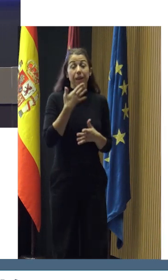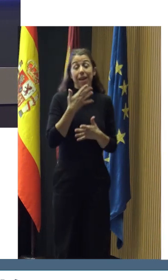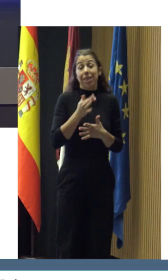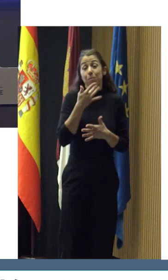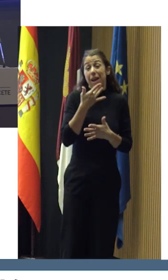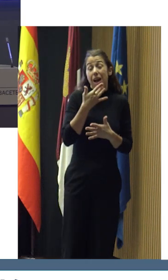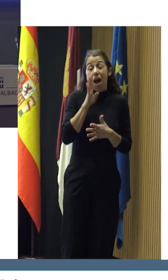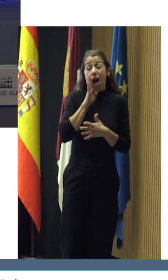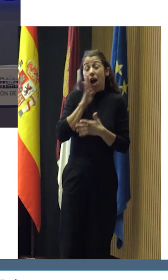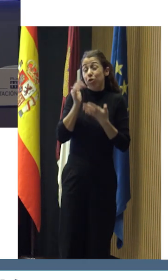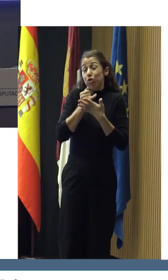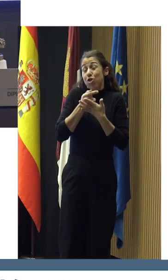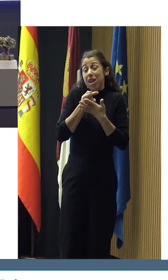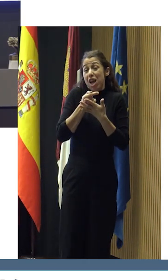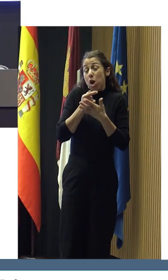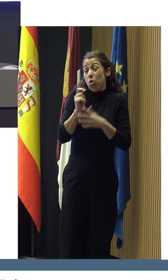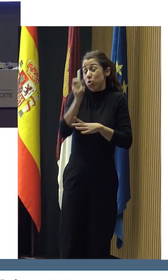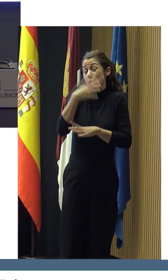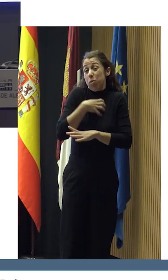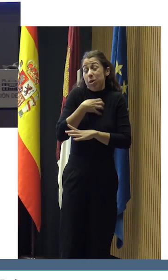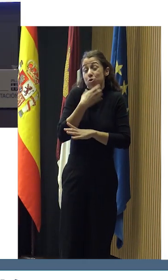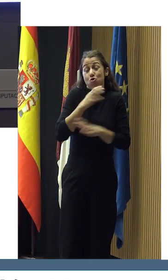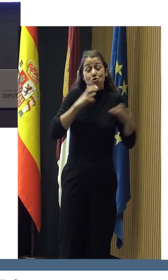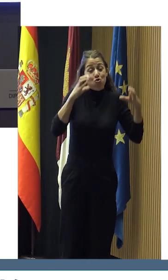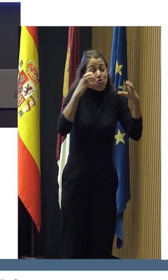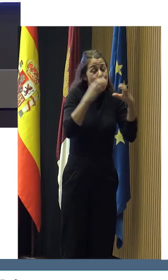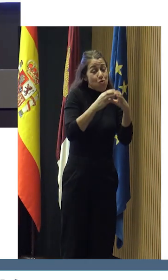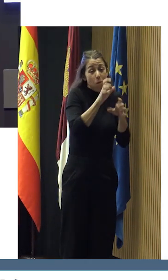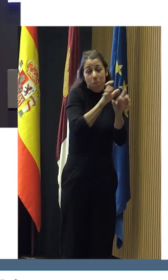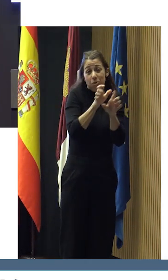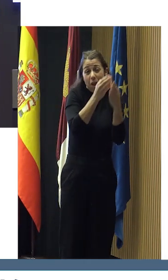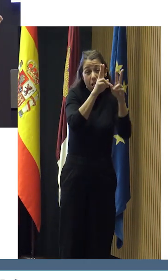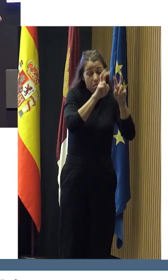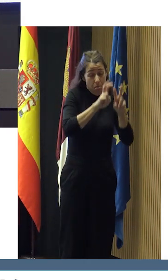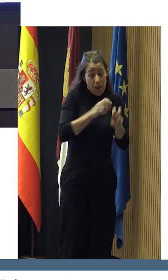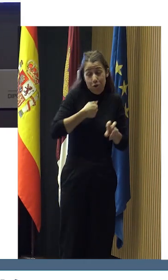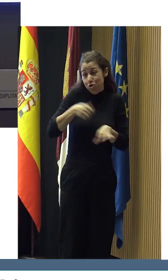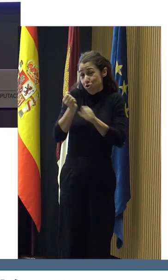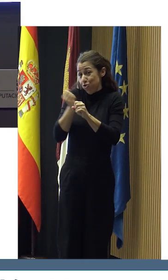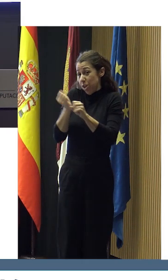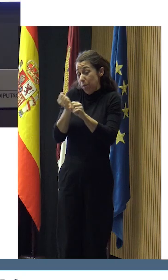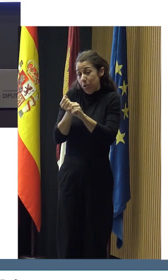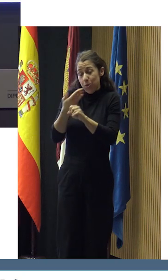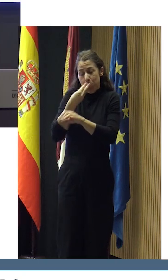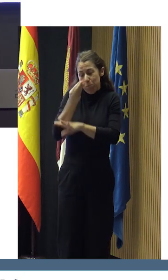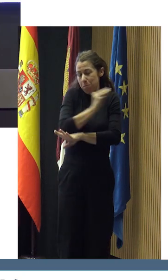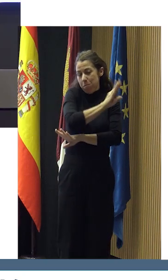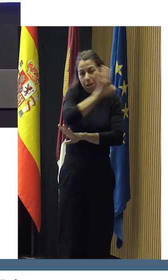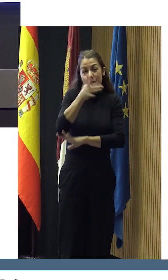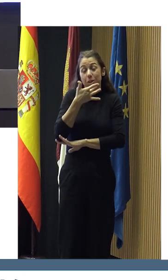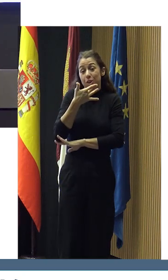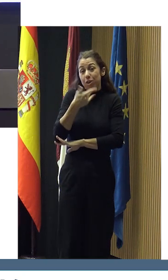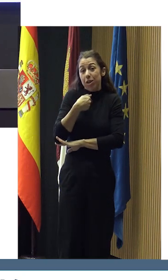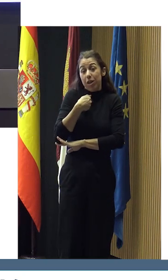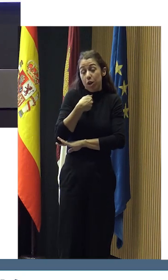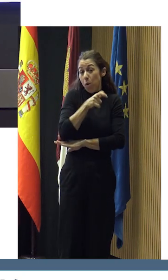Y todo esto no sería posible sin un equipo de investigadores con el que trabajo, que son maravillosos,